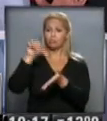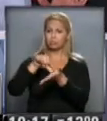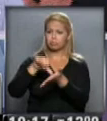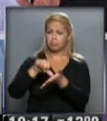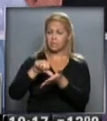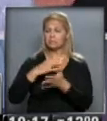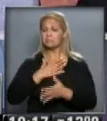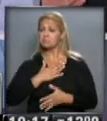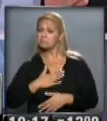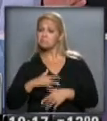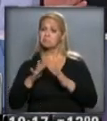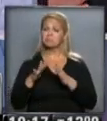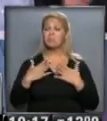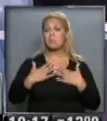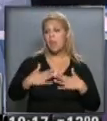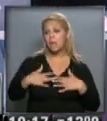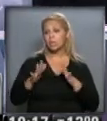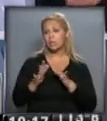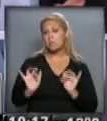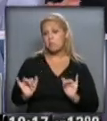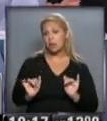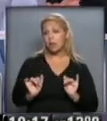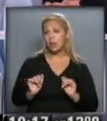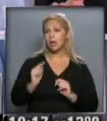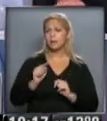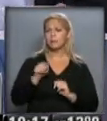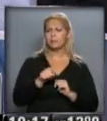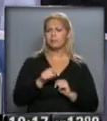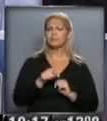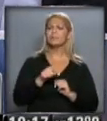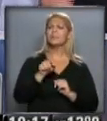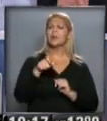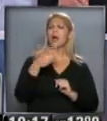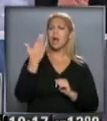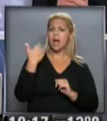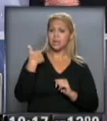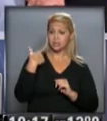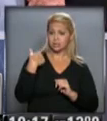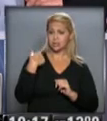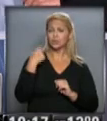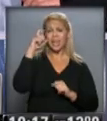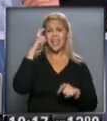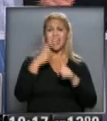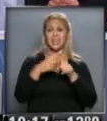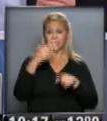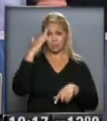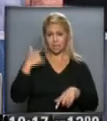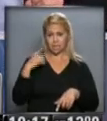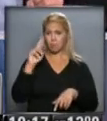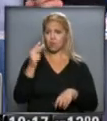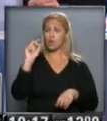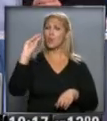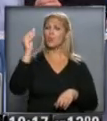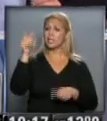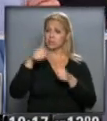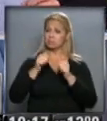lo menos con relativa tranquilidad. Stroessner murió a sus 90 y pico de años en Brasil, por ejemplo. Marcos Pérez Jiménez